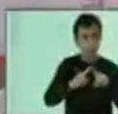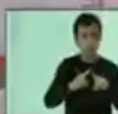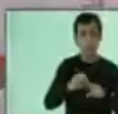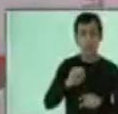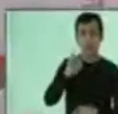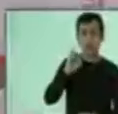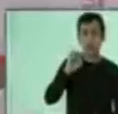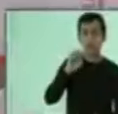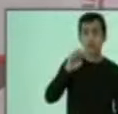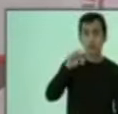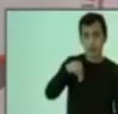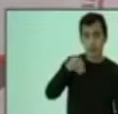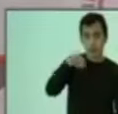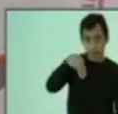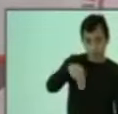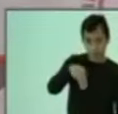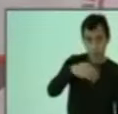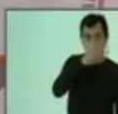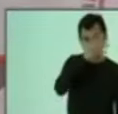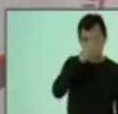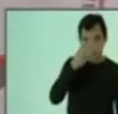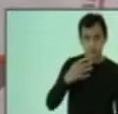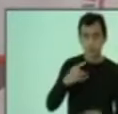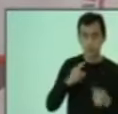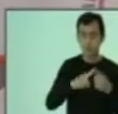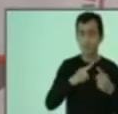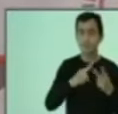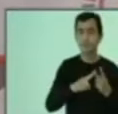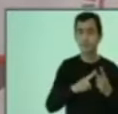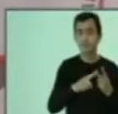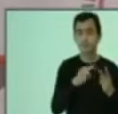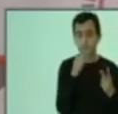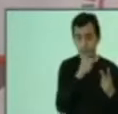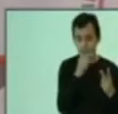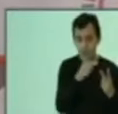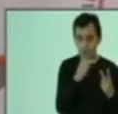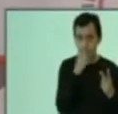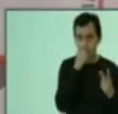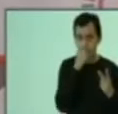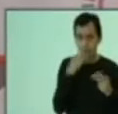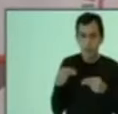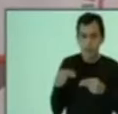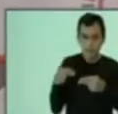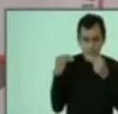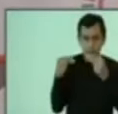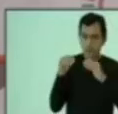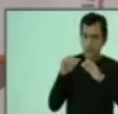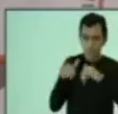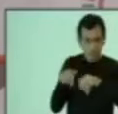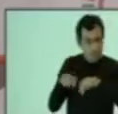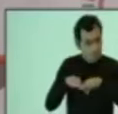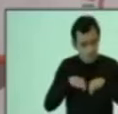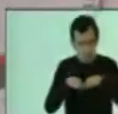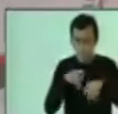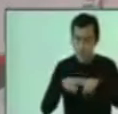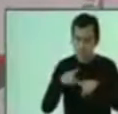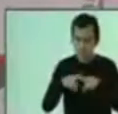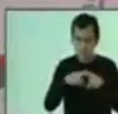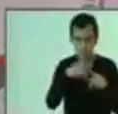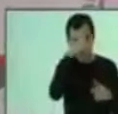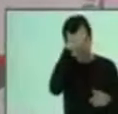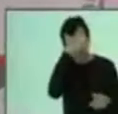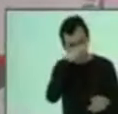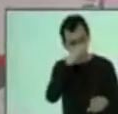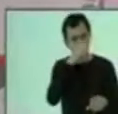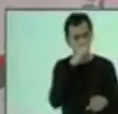de Migración, en diferentes sectores empresariales, he tenido la experiencia de